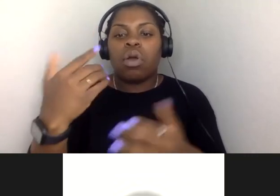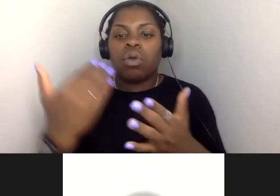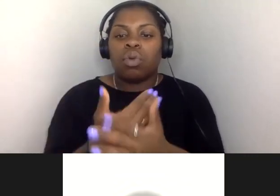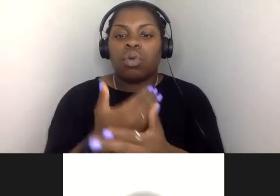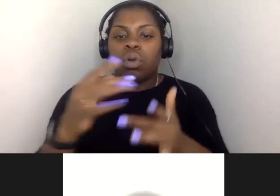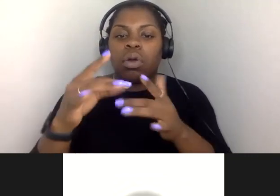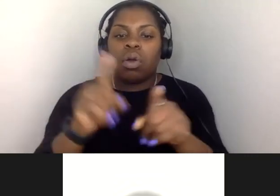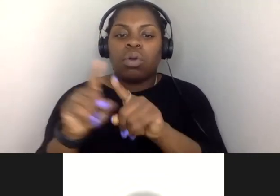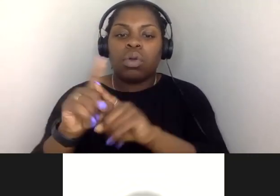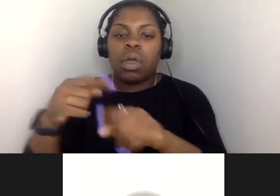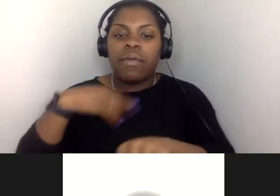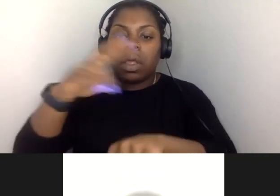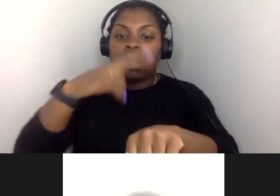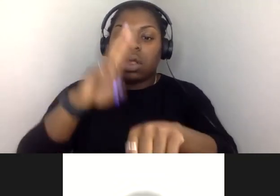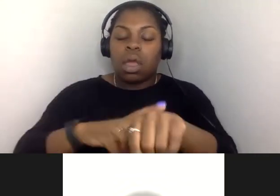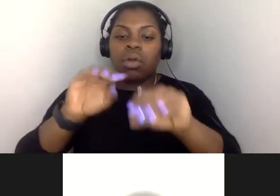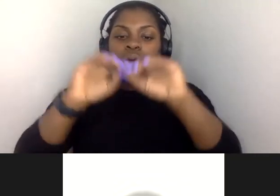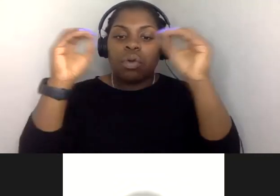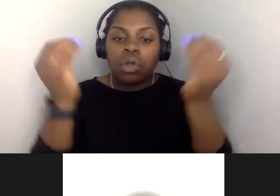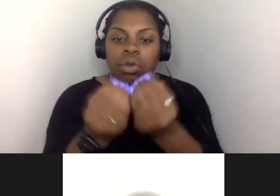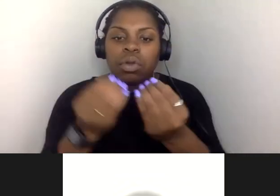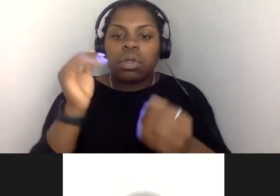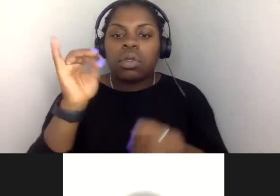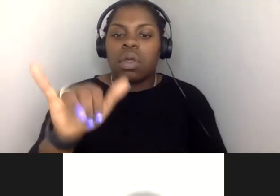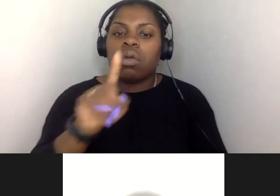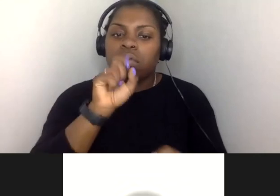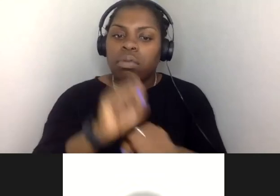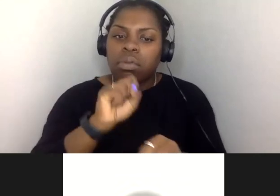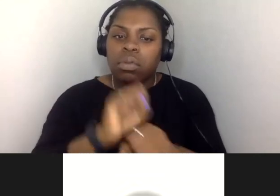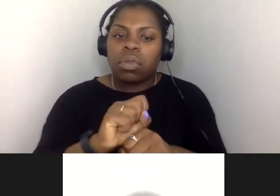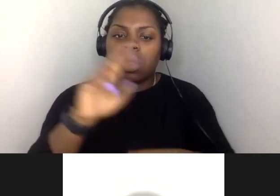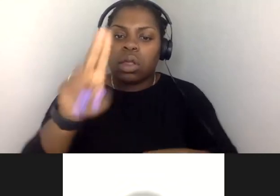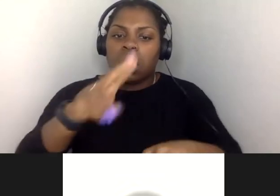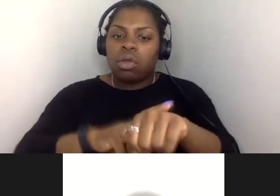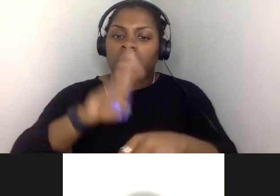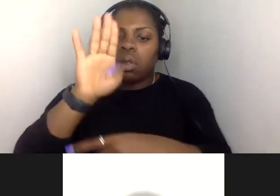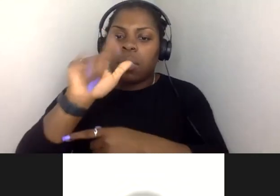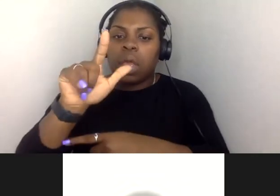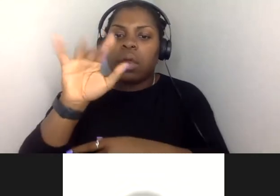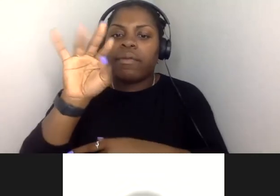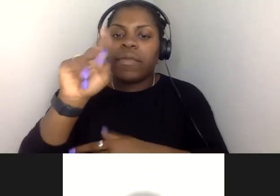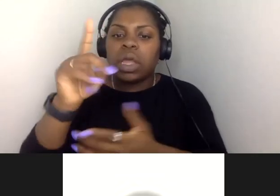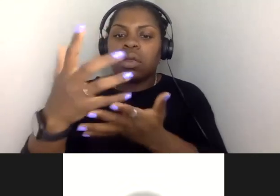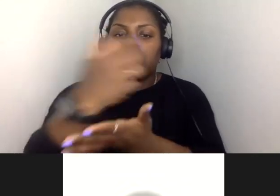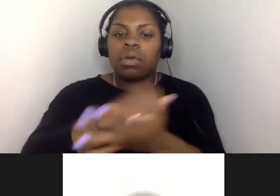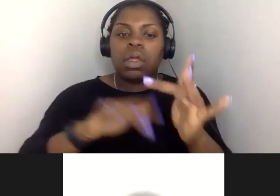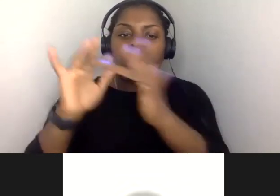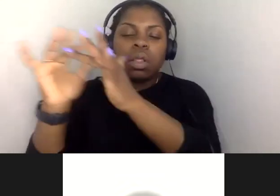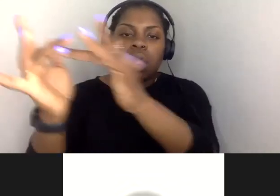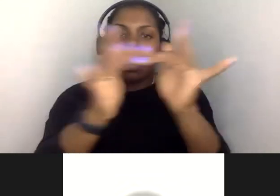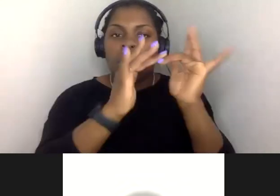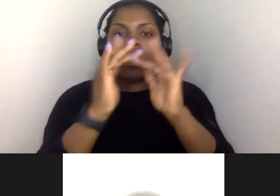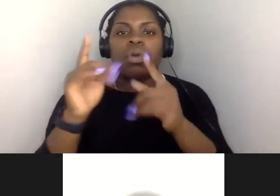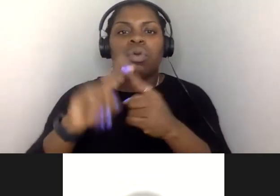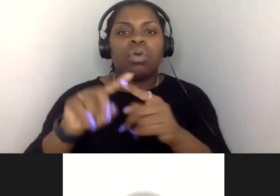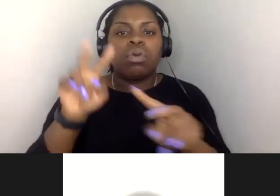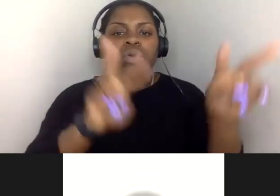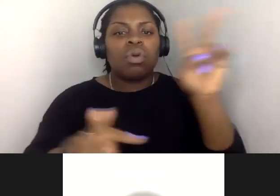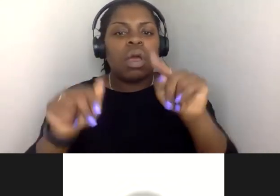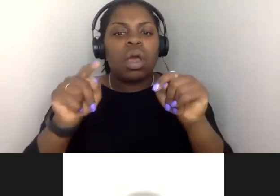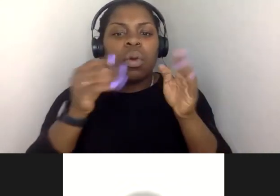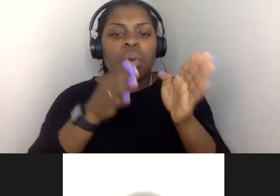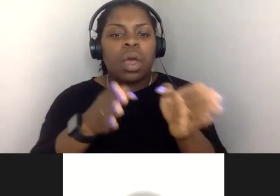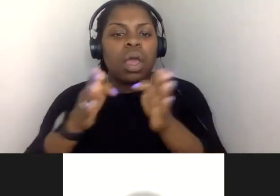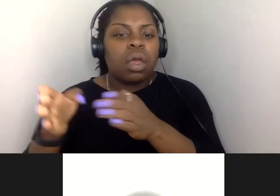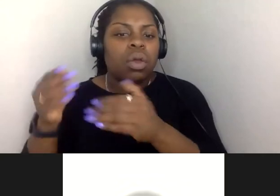también tenemos el National Bail Network, una red nacional de fianza que está haciendo mucho trabajo en mirar en